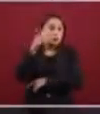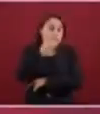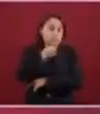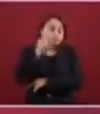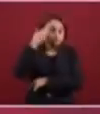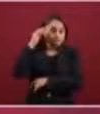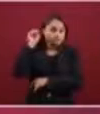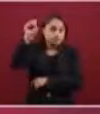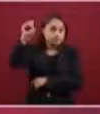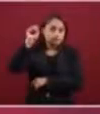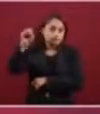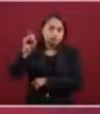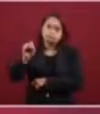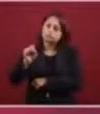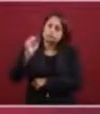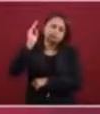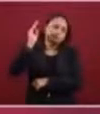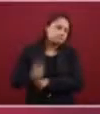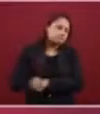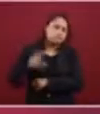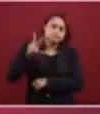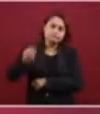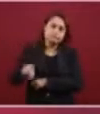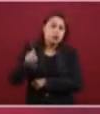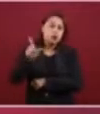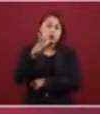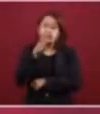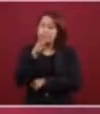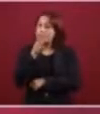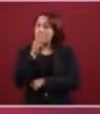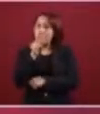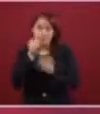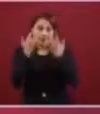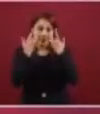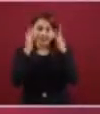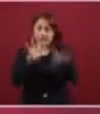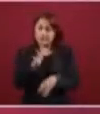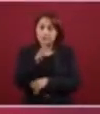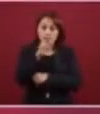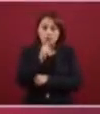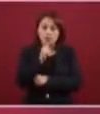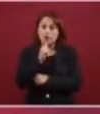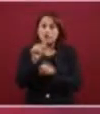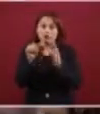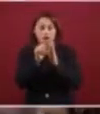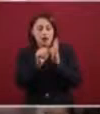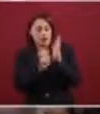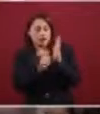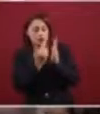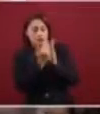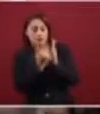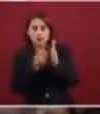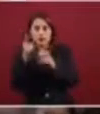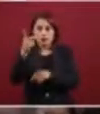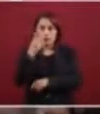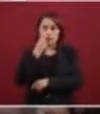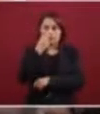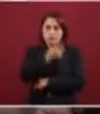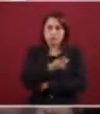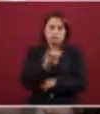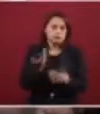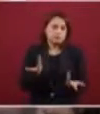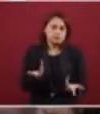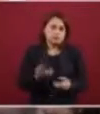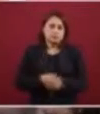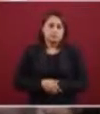términos jurídicos le dijimos que no se podía ir argumentando los artículos para que